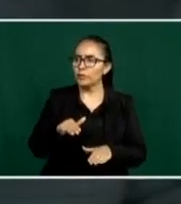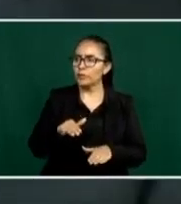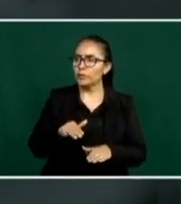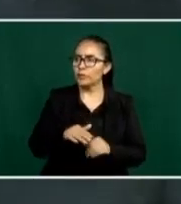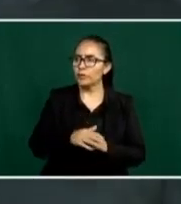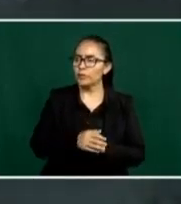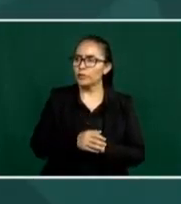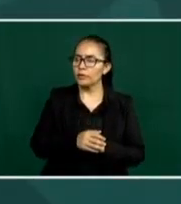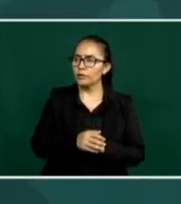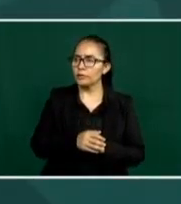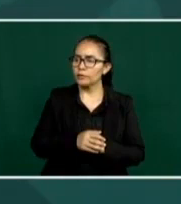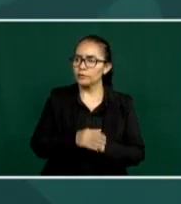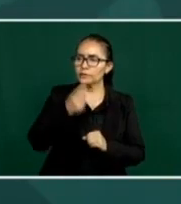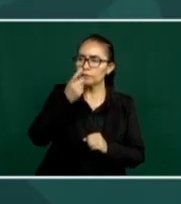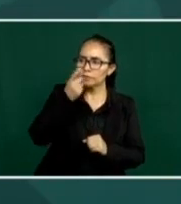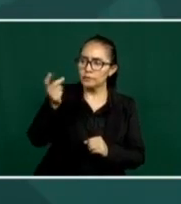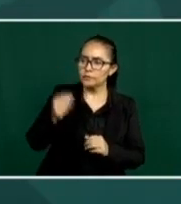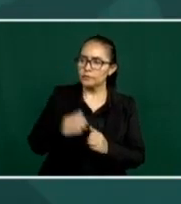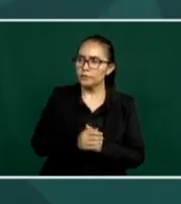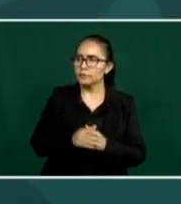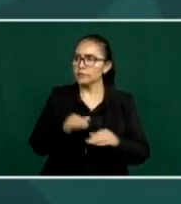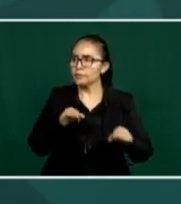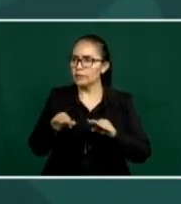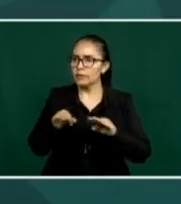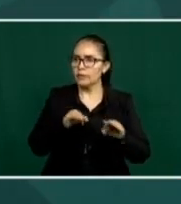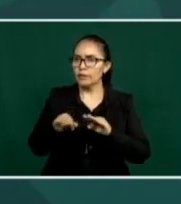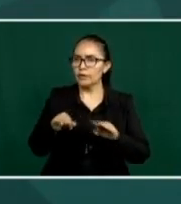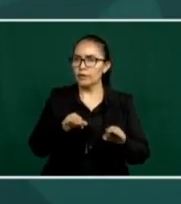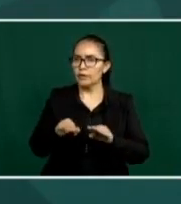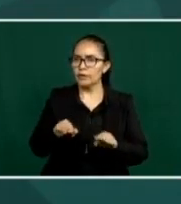a decir de que bajaban